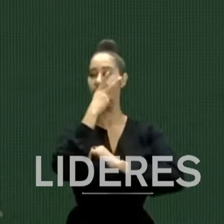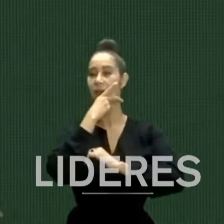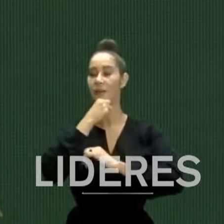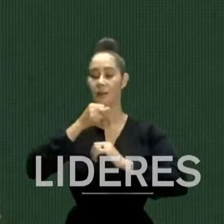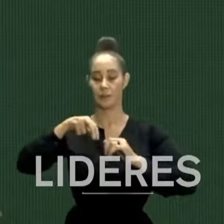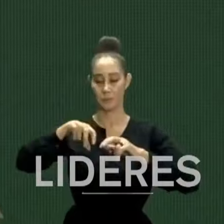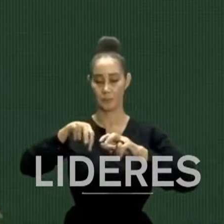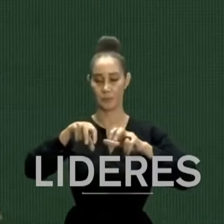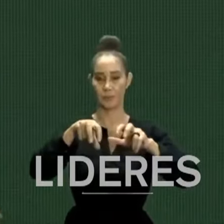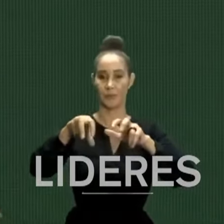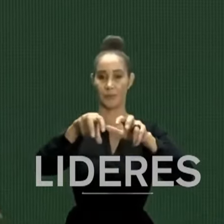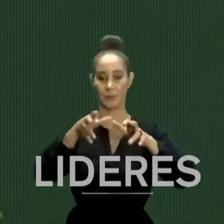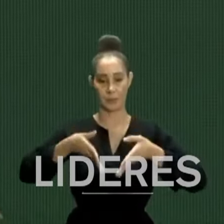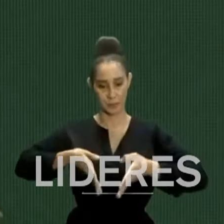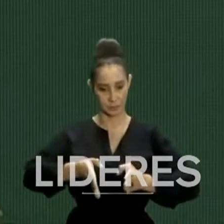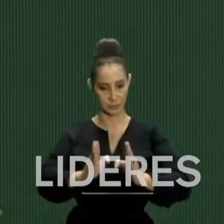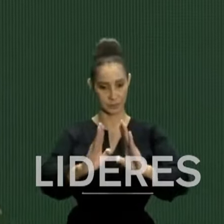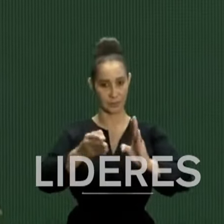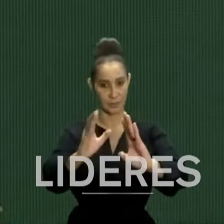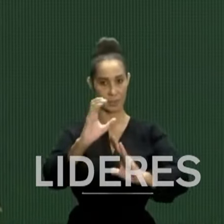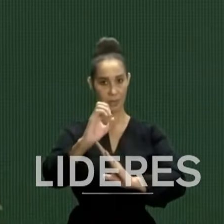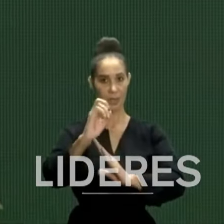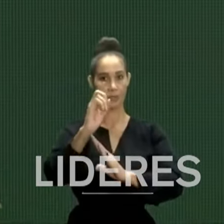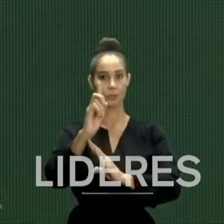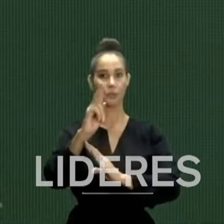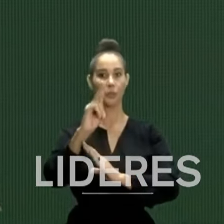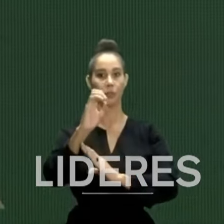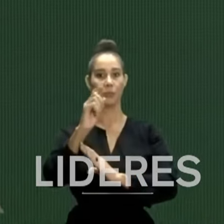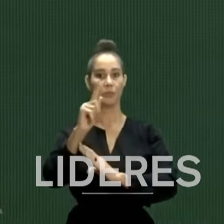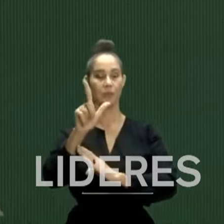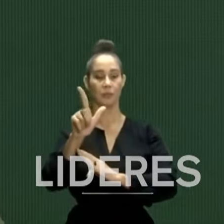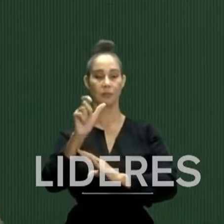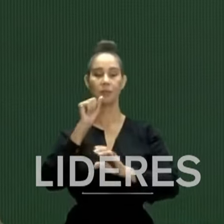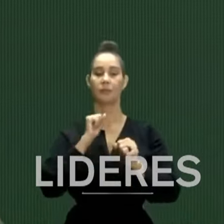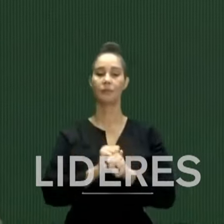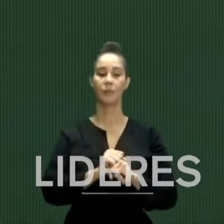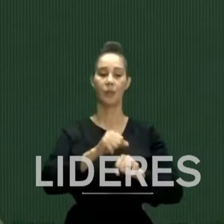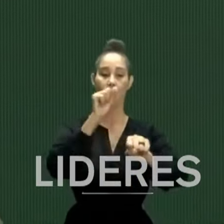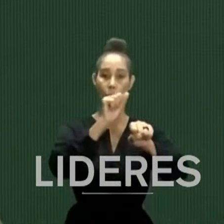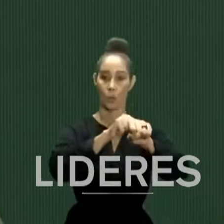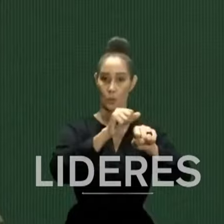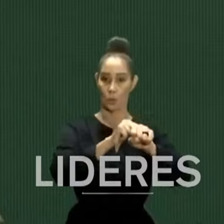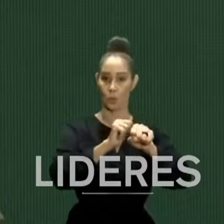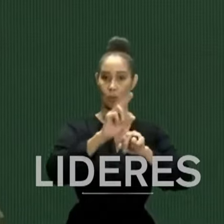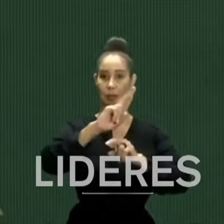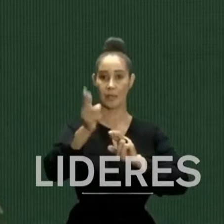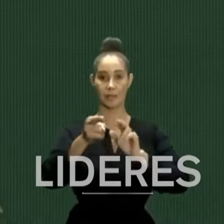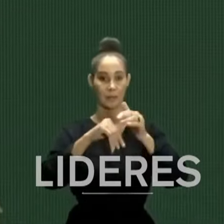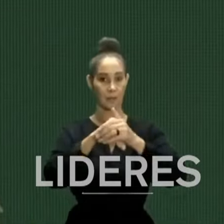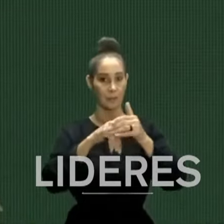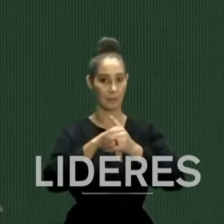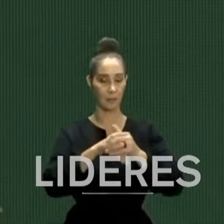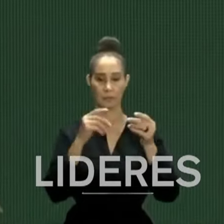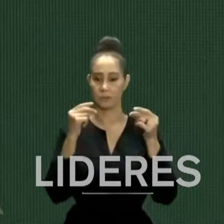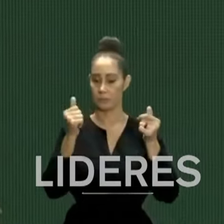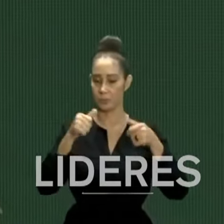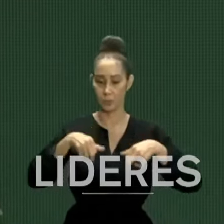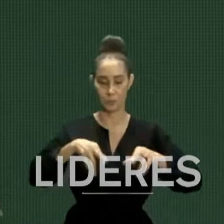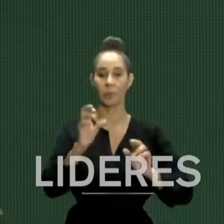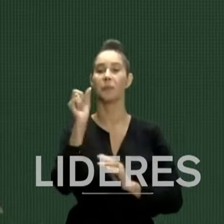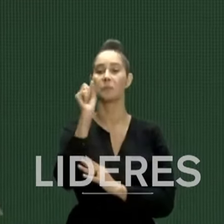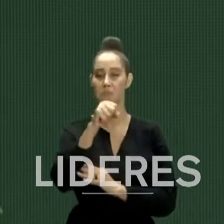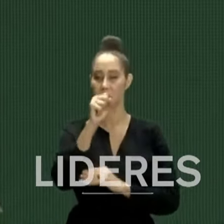paseo que se ha hecho en la Churchill, tocamos las puertas una vez más del Banco de Reservas e inmediatamente dijo